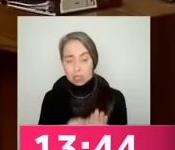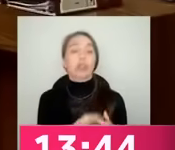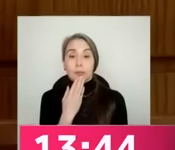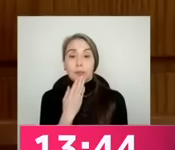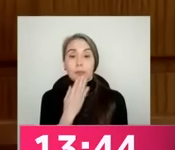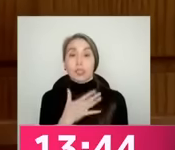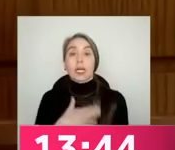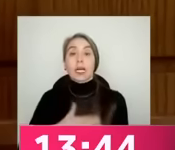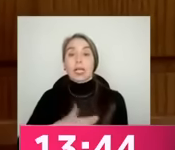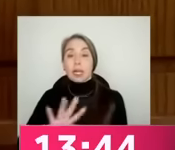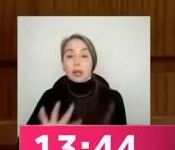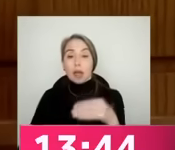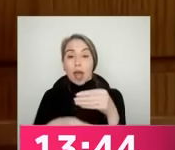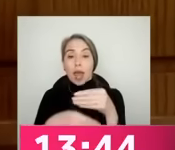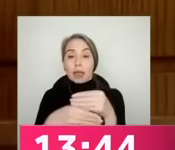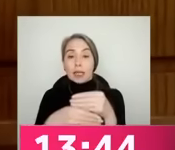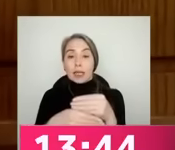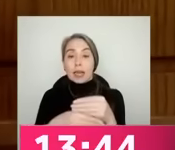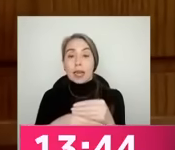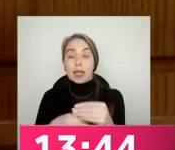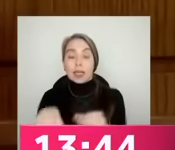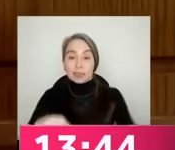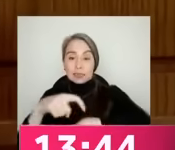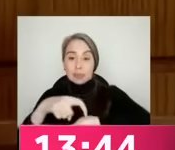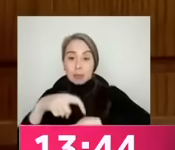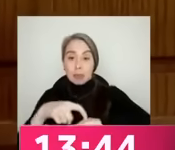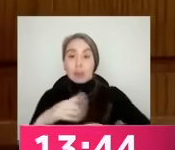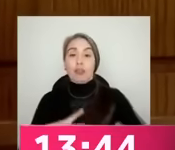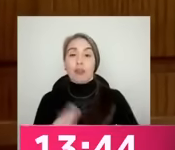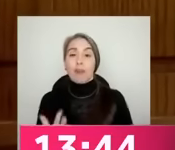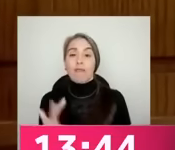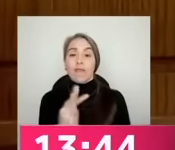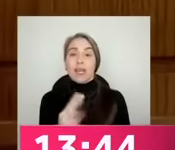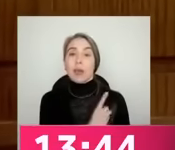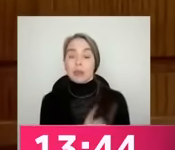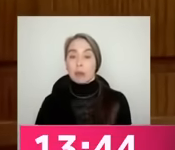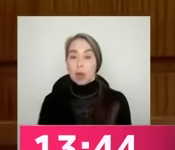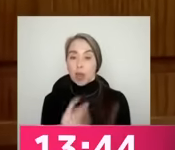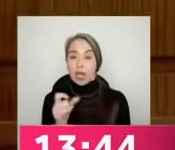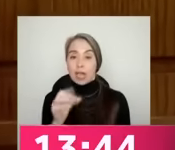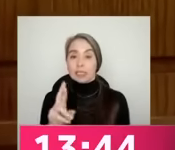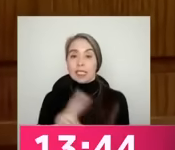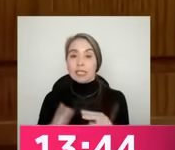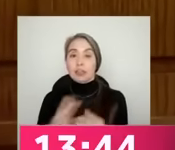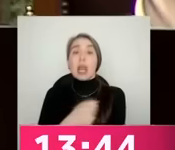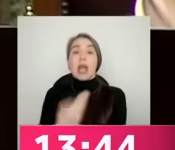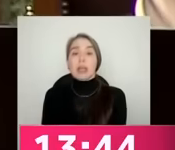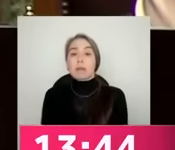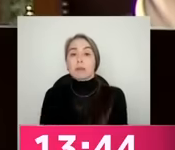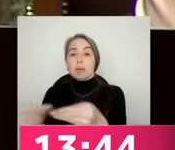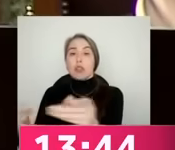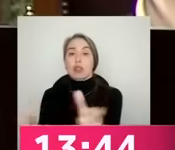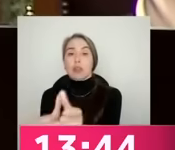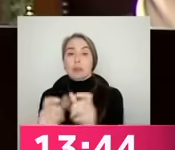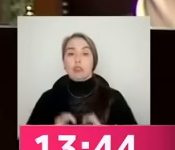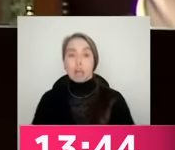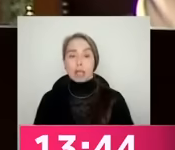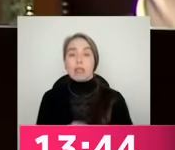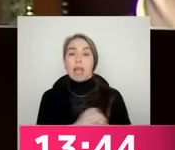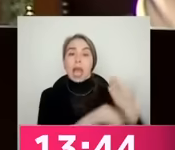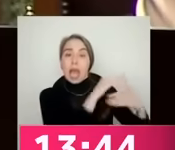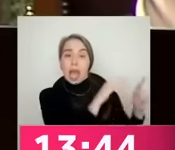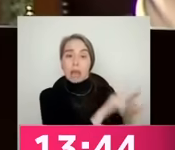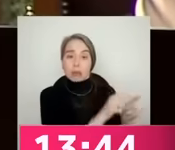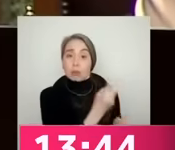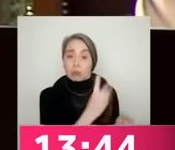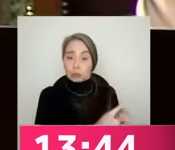y él responde, Johannes Kaiser, que ojalá existiera un Pinochet en Venezuela. Esas fueron las declaraciones. Entonces, y este cruce de palabras,